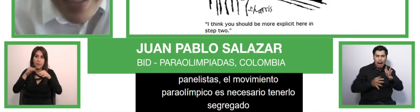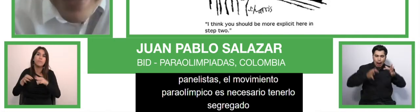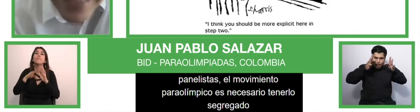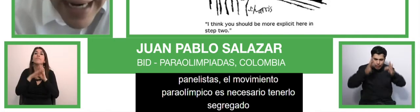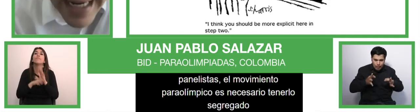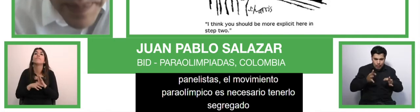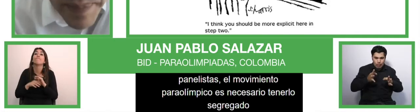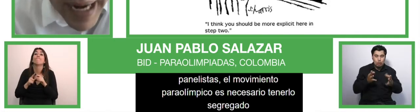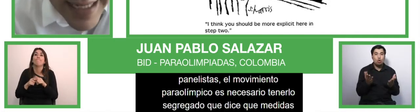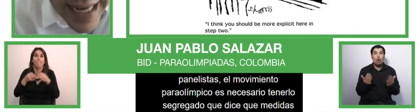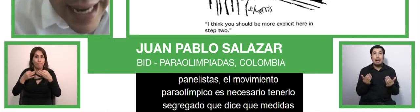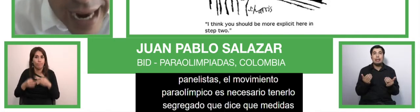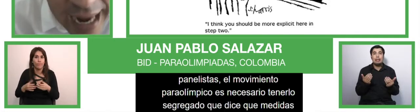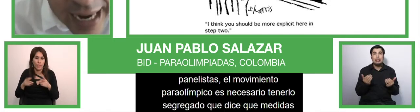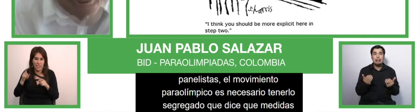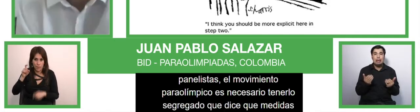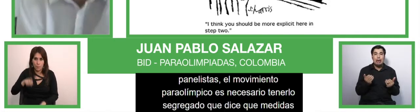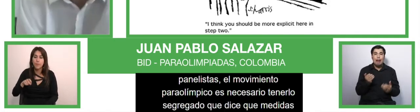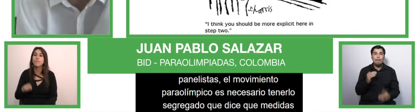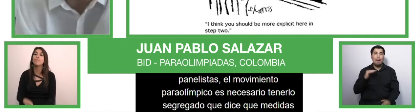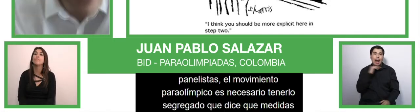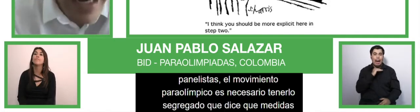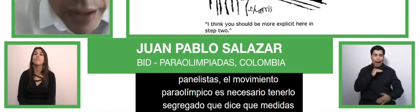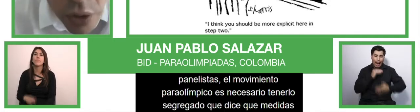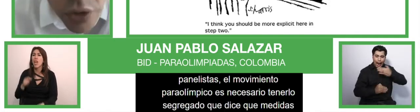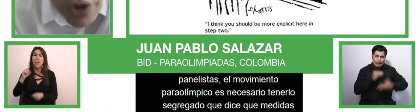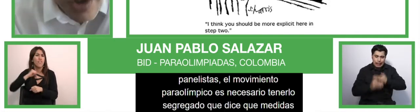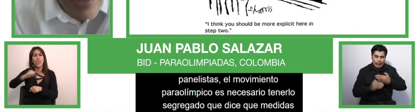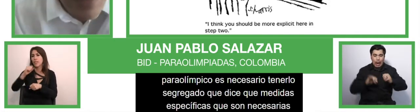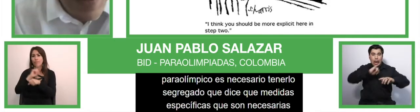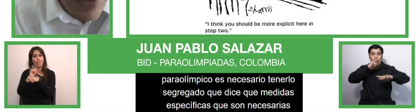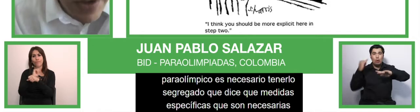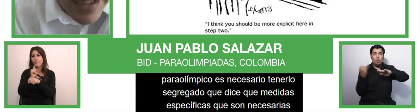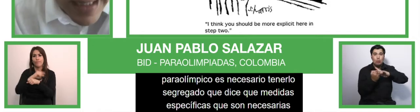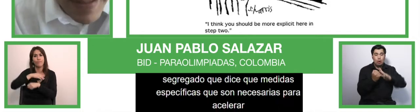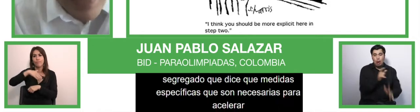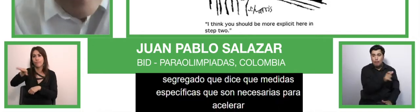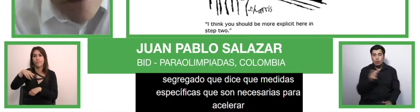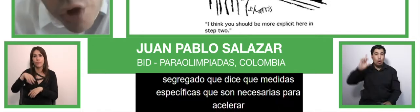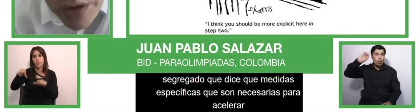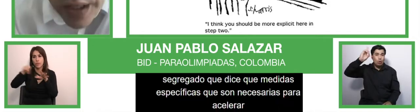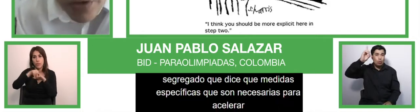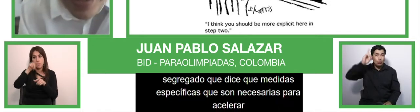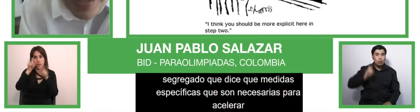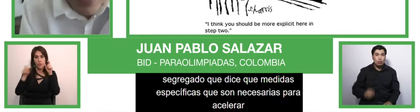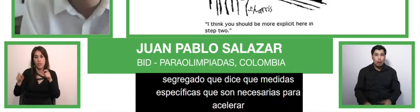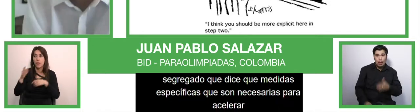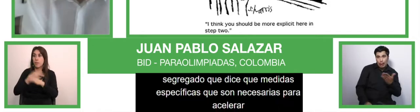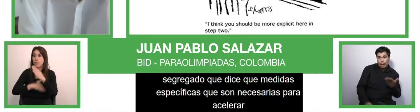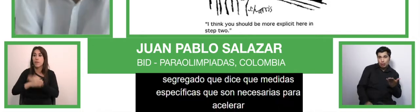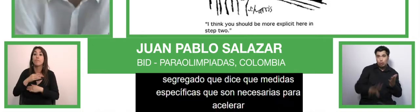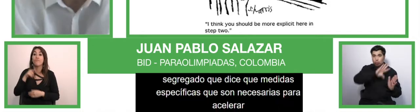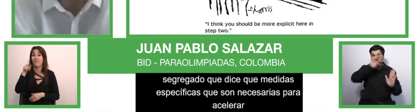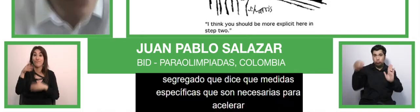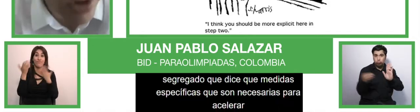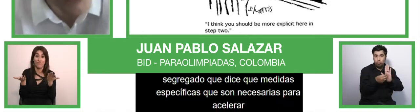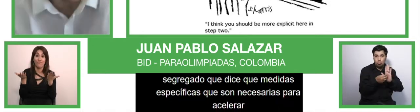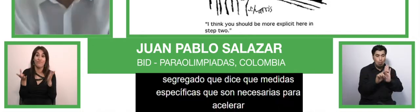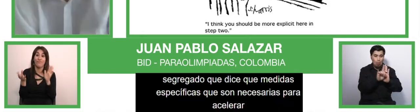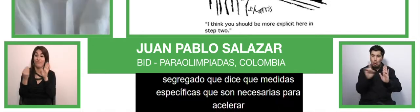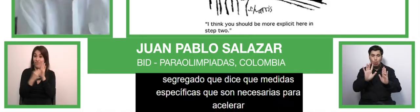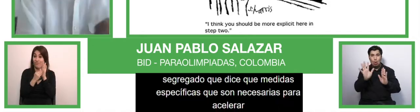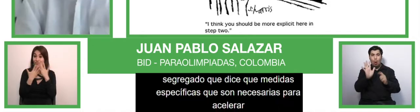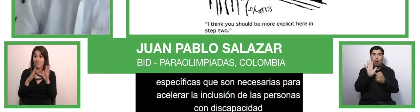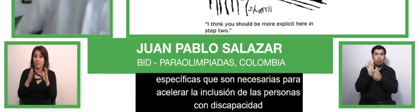que son necesarias para acelerar la inclusión de las personas con discapacidad no se consideran